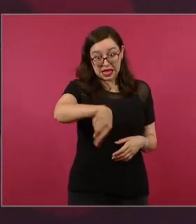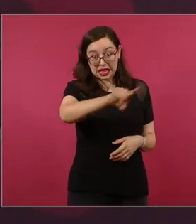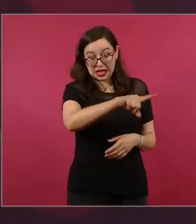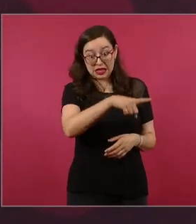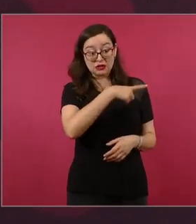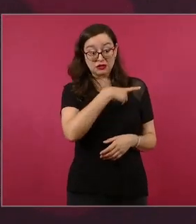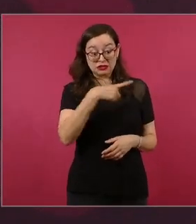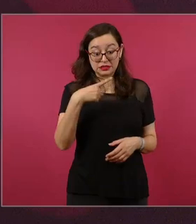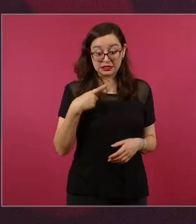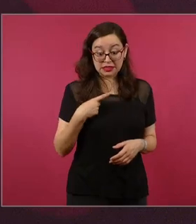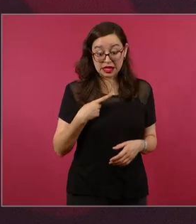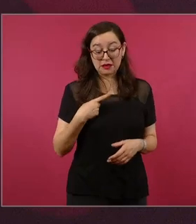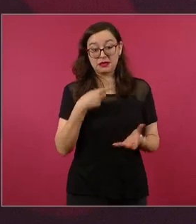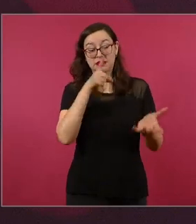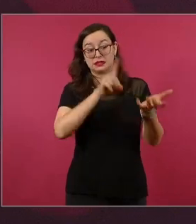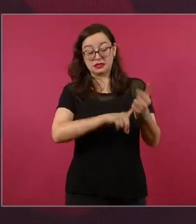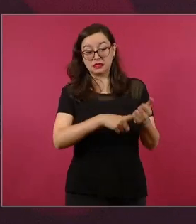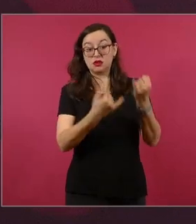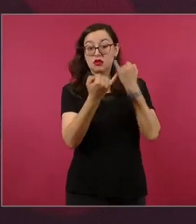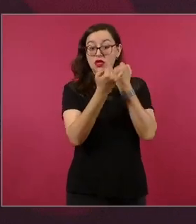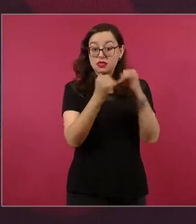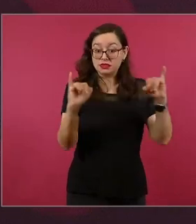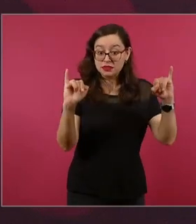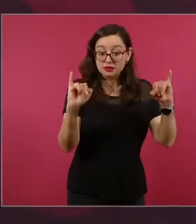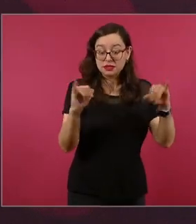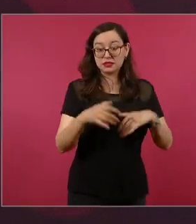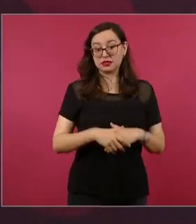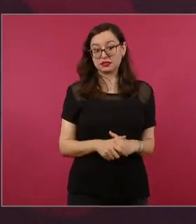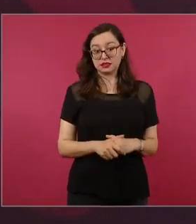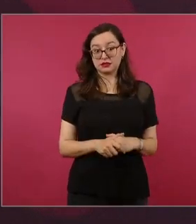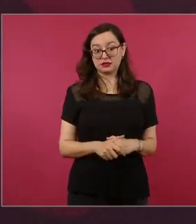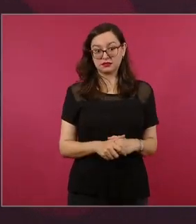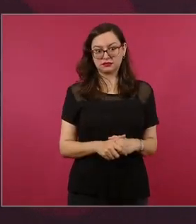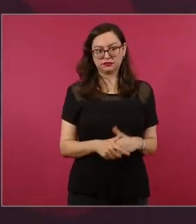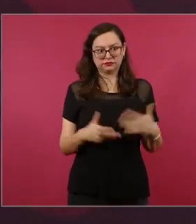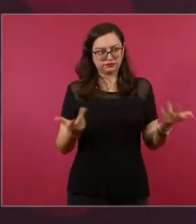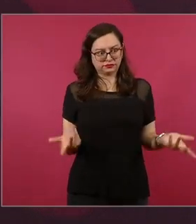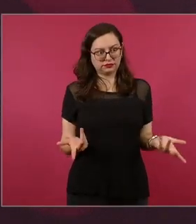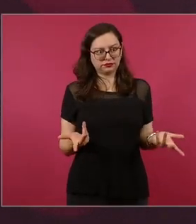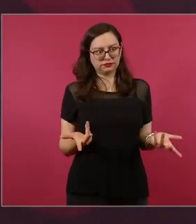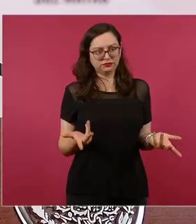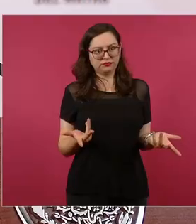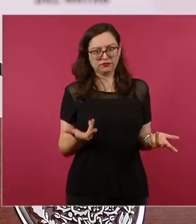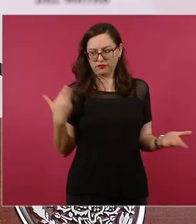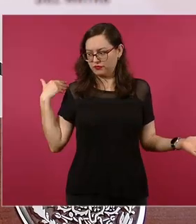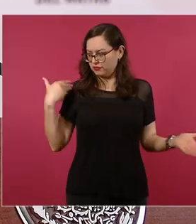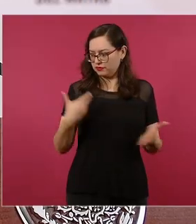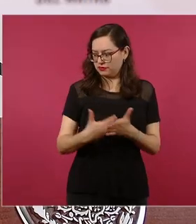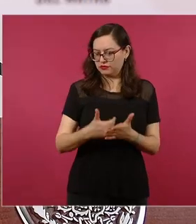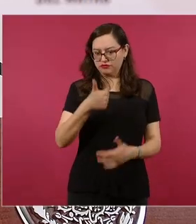la posibilidad de llevar a cabo la reforma al Poder Judicial,